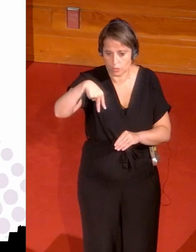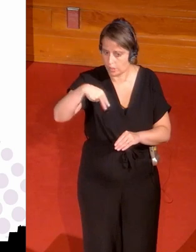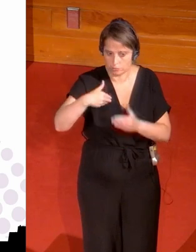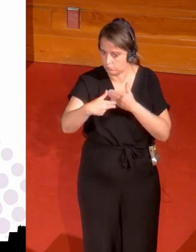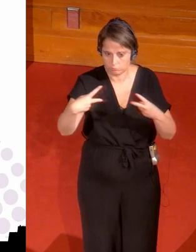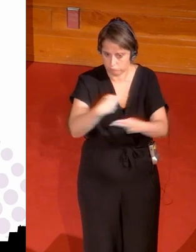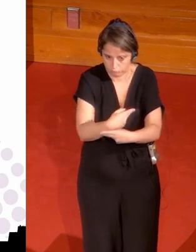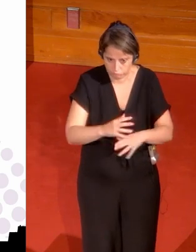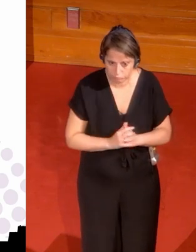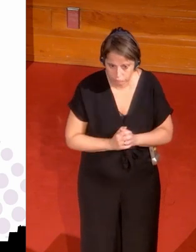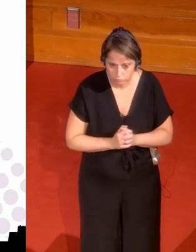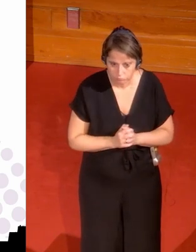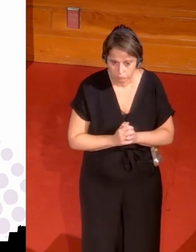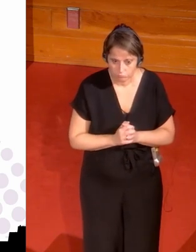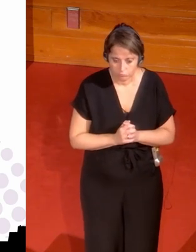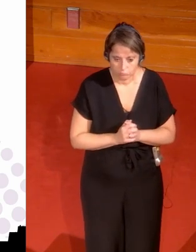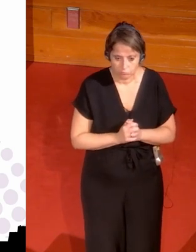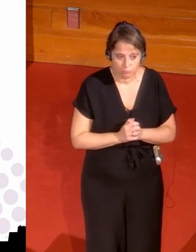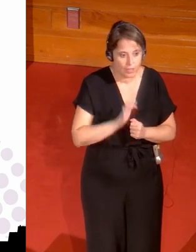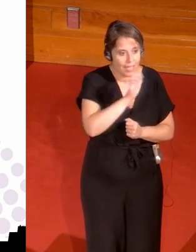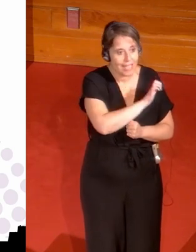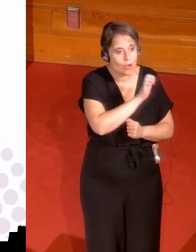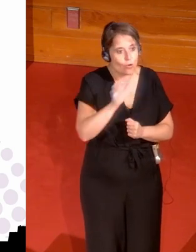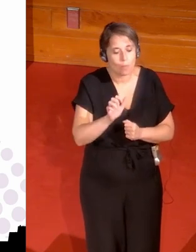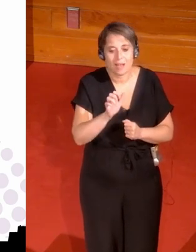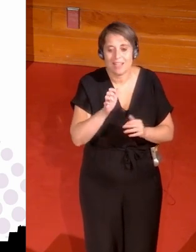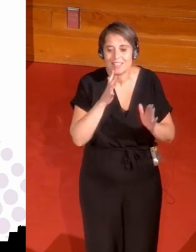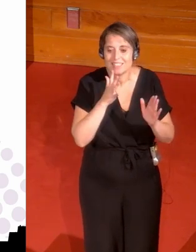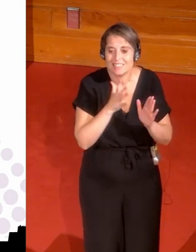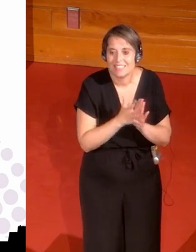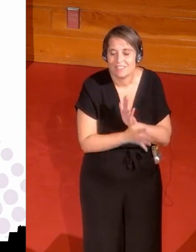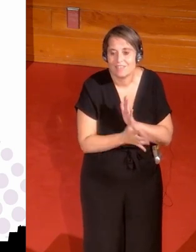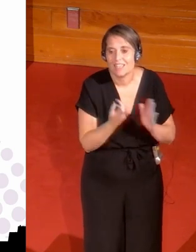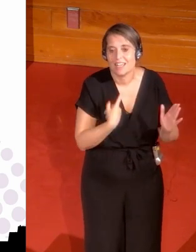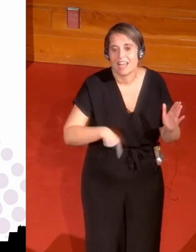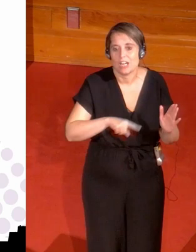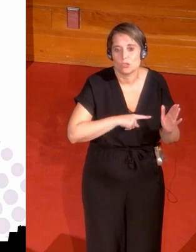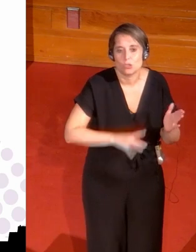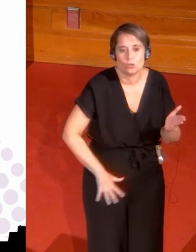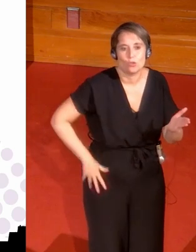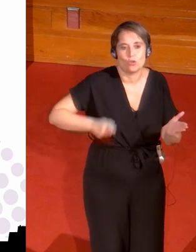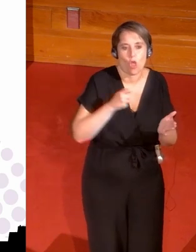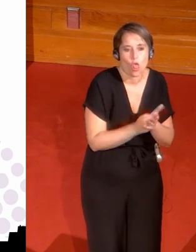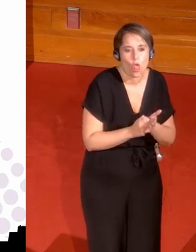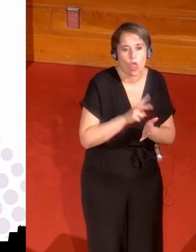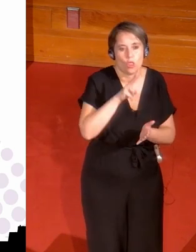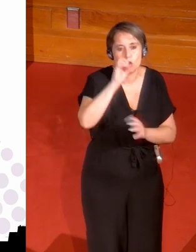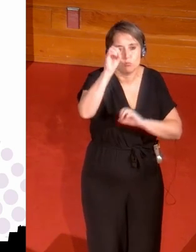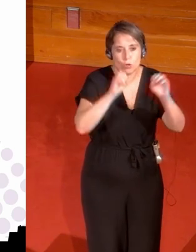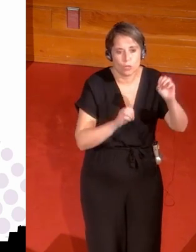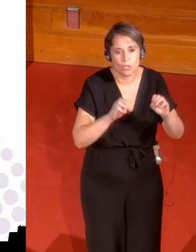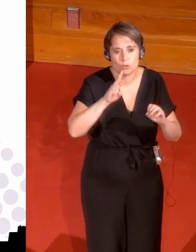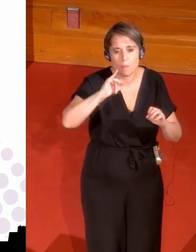acabar y que los europeos no es que tuviéramos que poner ese famoso 2% del producto interior